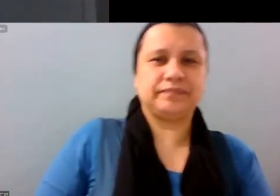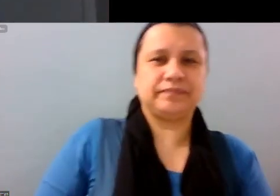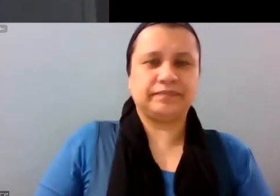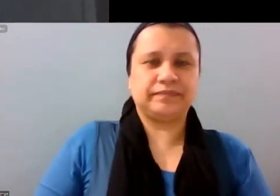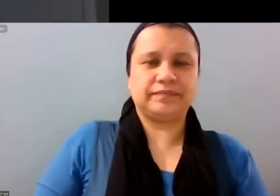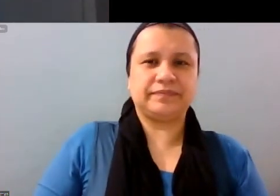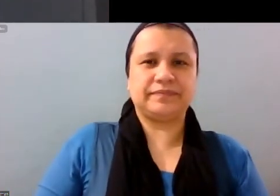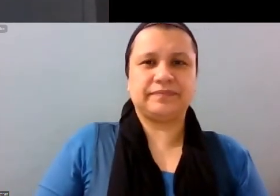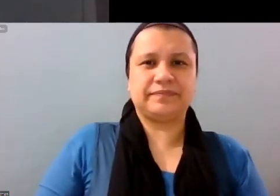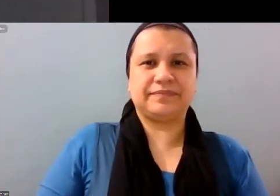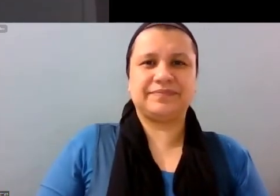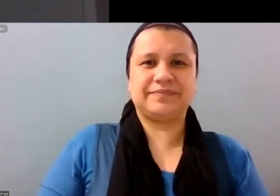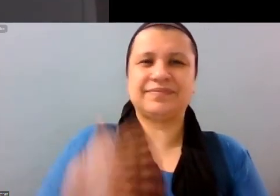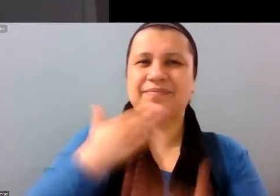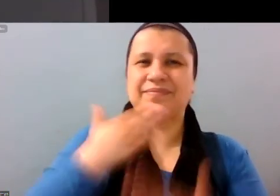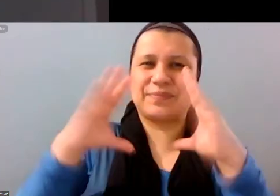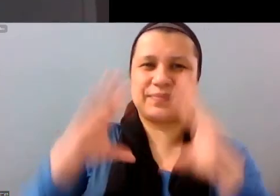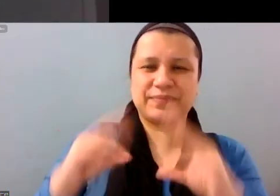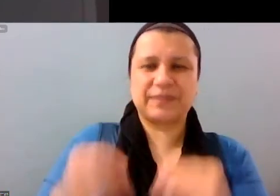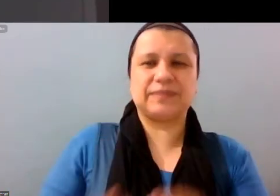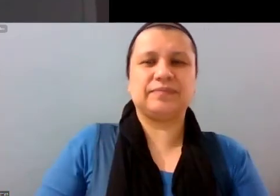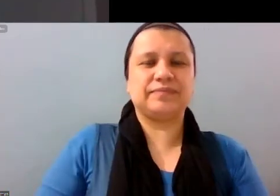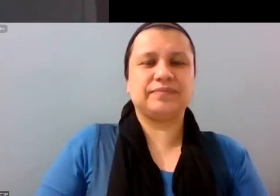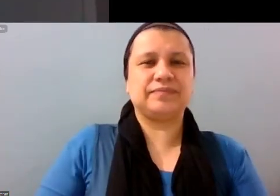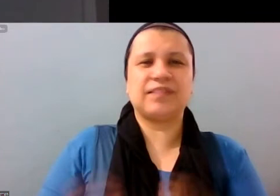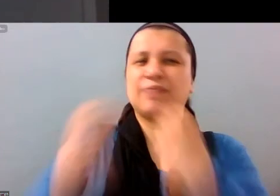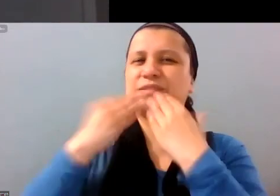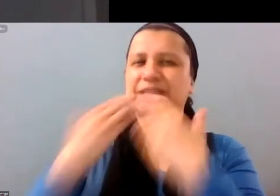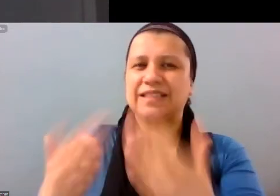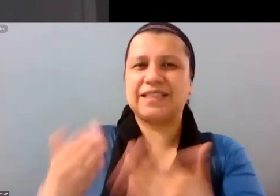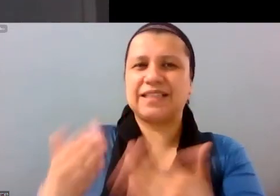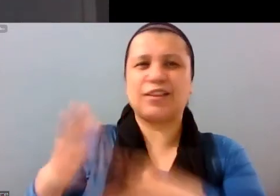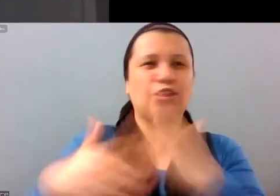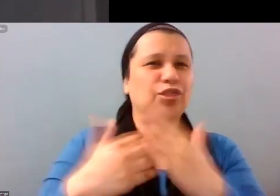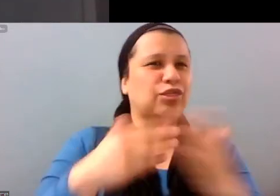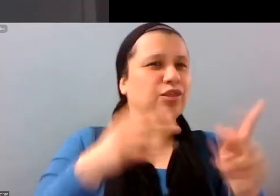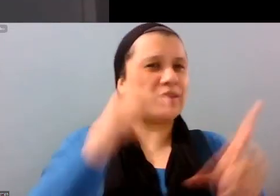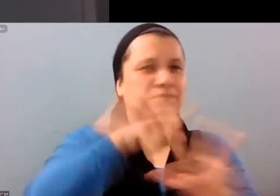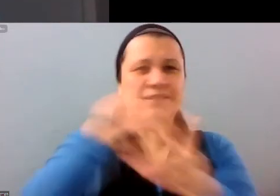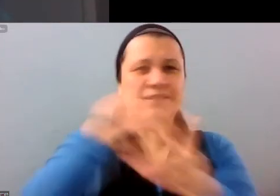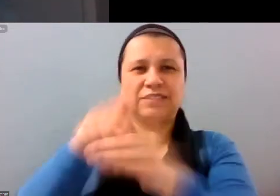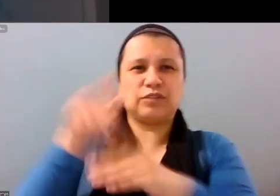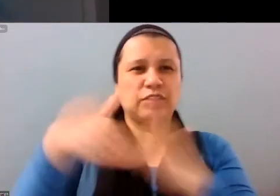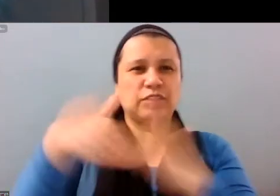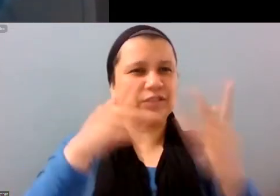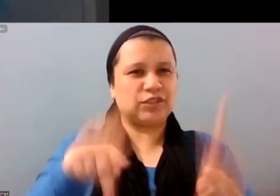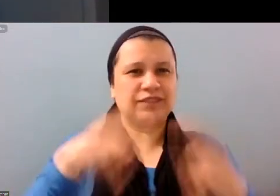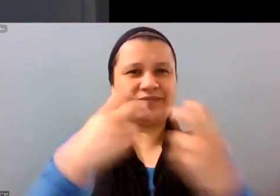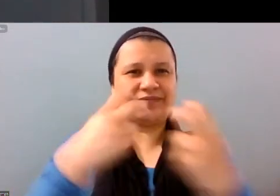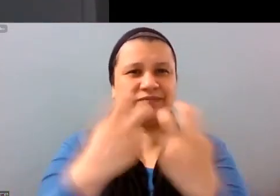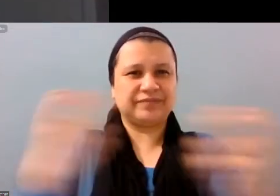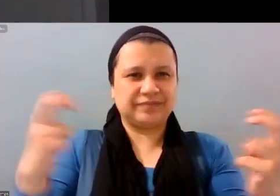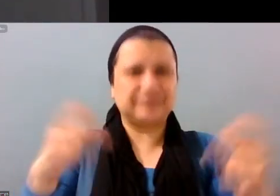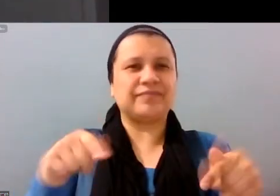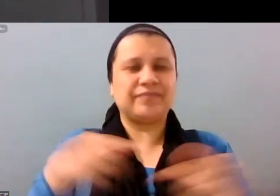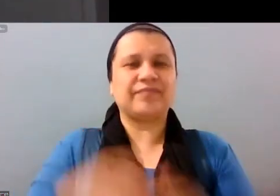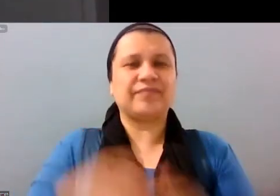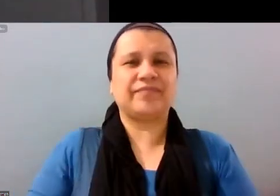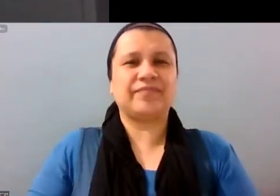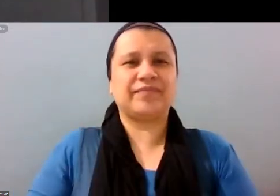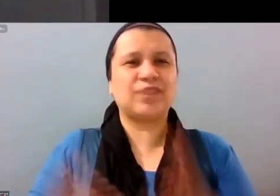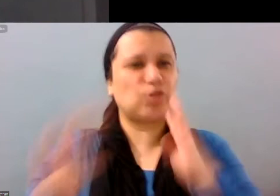buenas noches muy agradecida con la participación de todos y todos los que llegaron a este conversatorio